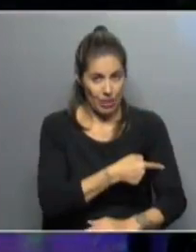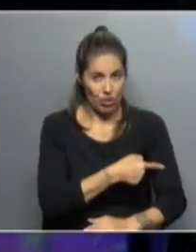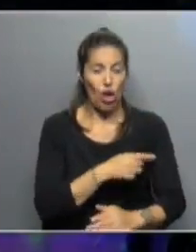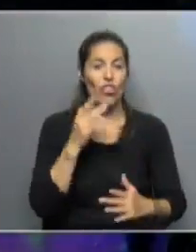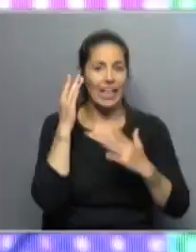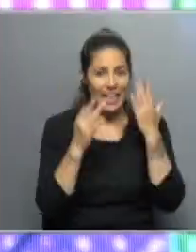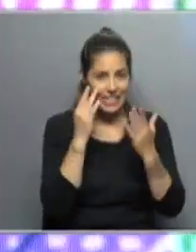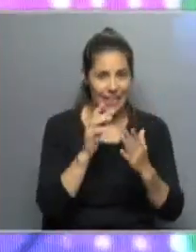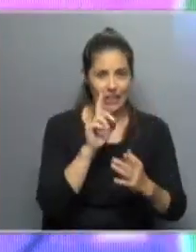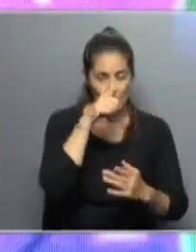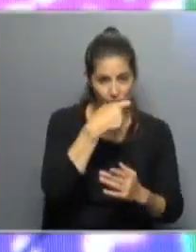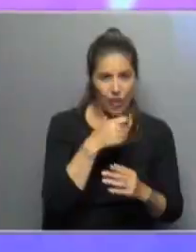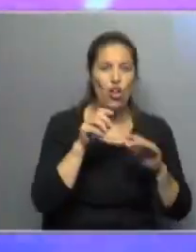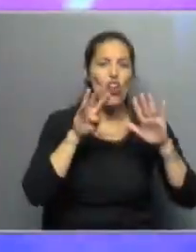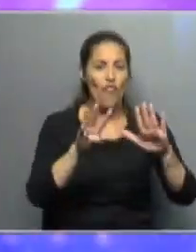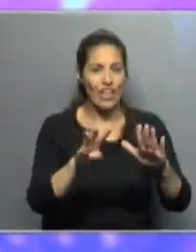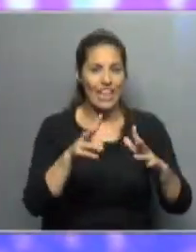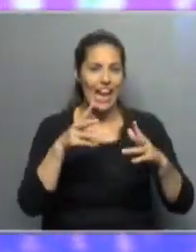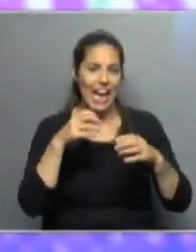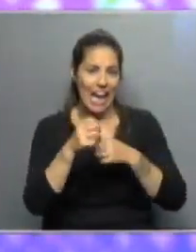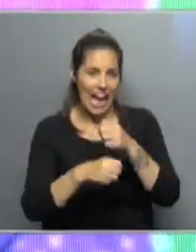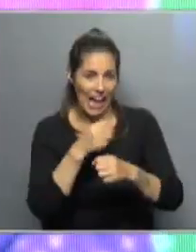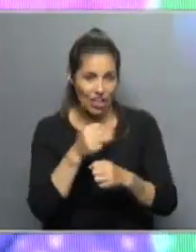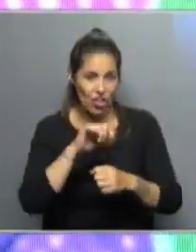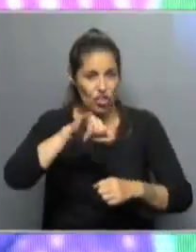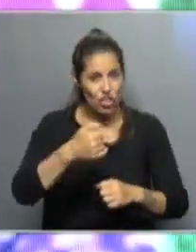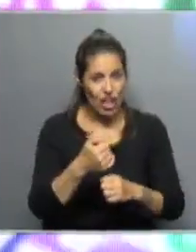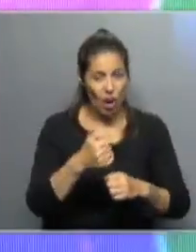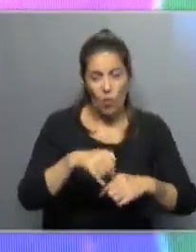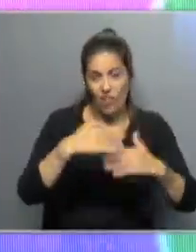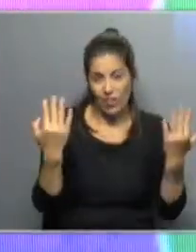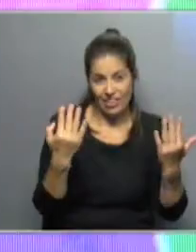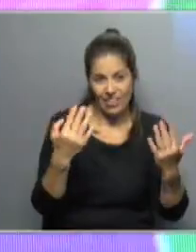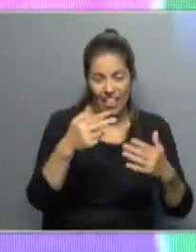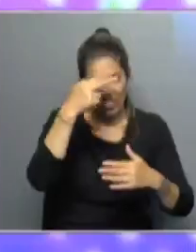recibirnos. Novena edición de Montevideo de las Artes. Ya un clásico, una fiesta clásica